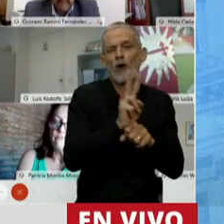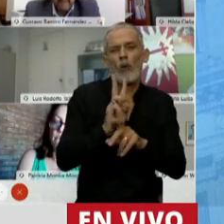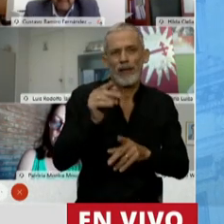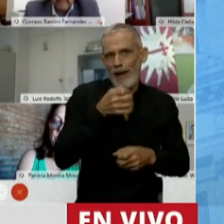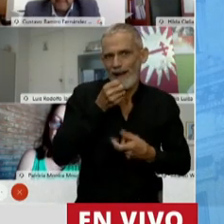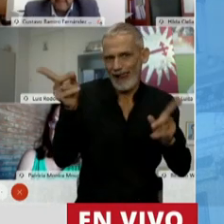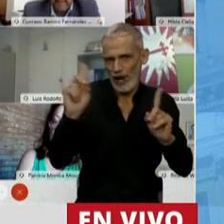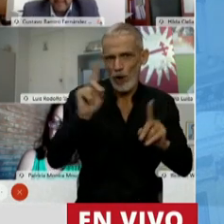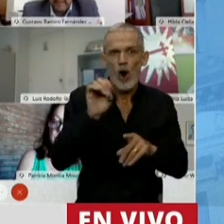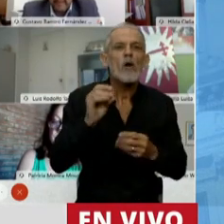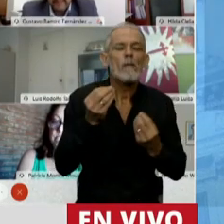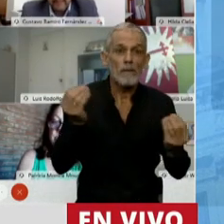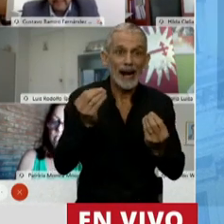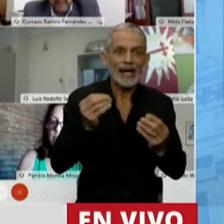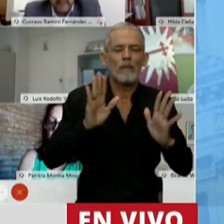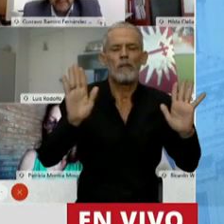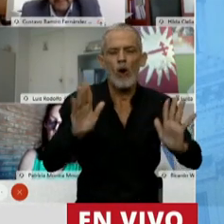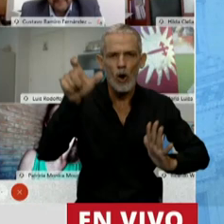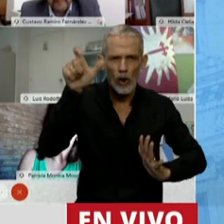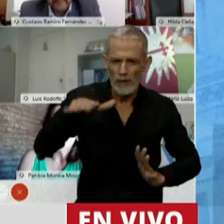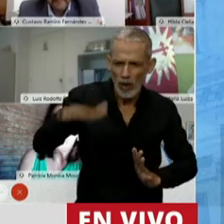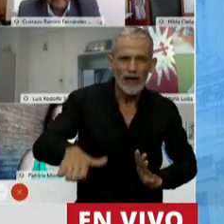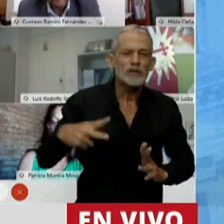justamente para defender, aunque sea el